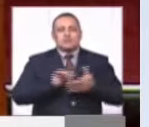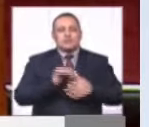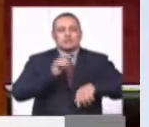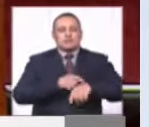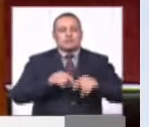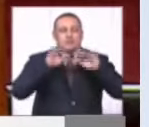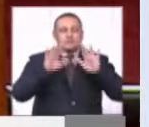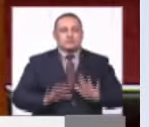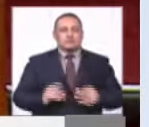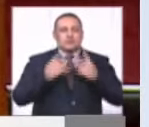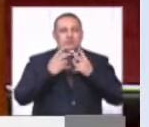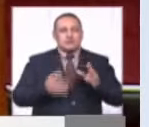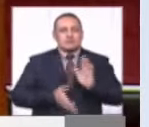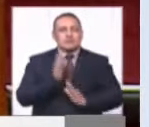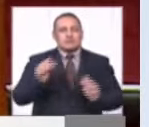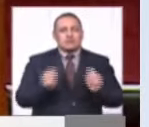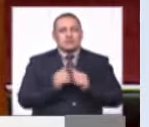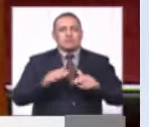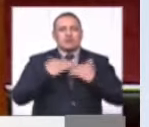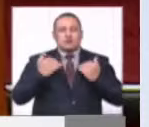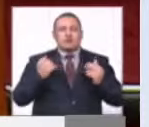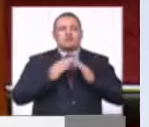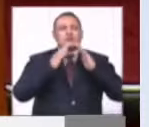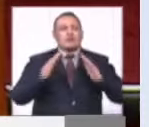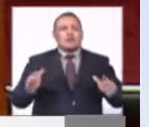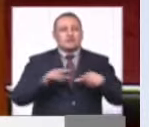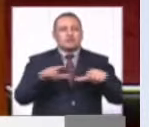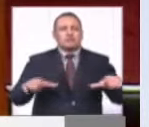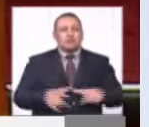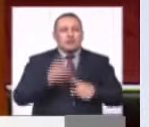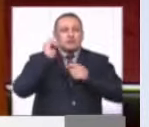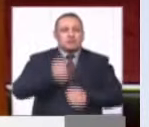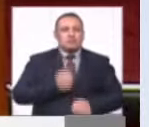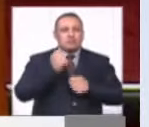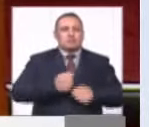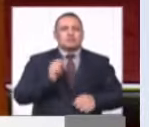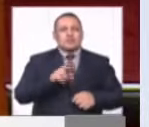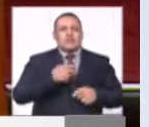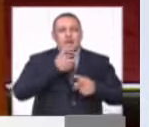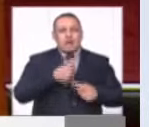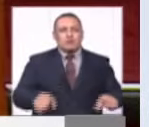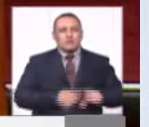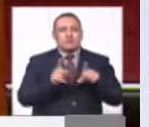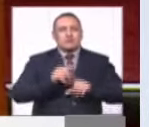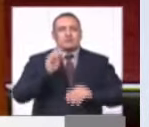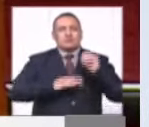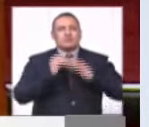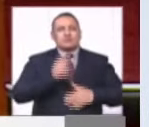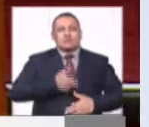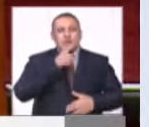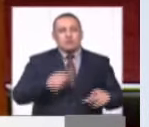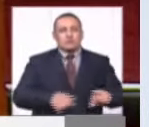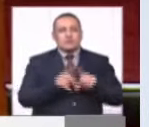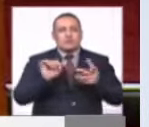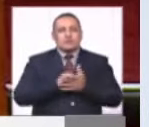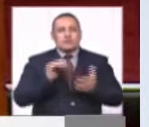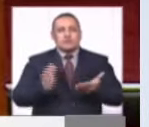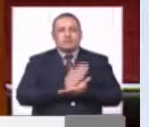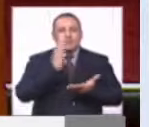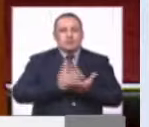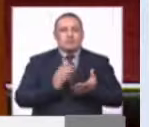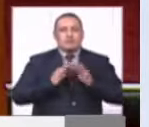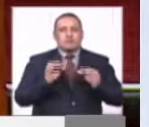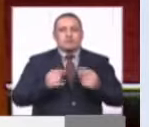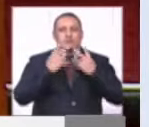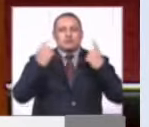de lluvia se deslizan, afectando viviendas, campos de cultivo, canales de riego, infraestructura de agua y alcantarillado, y pone en